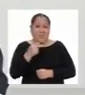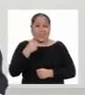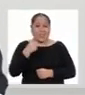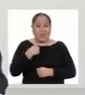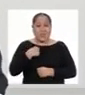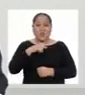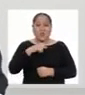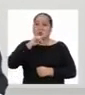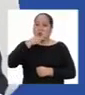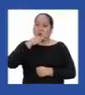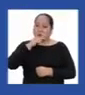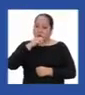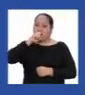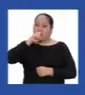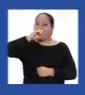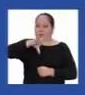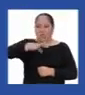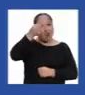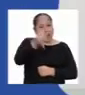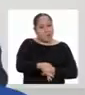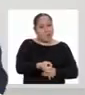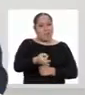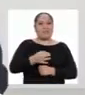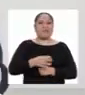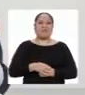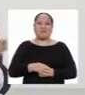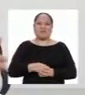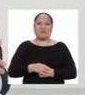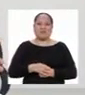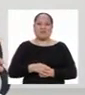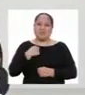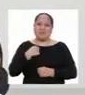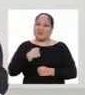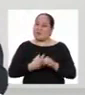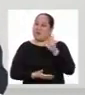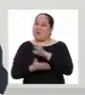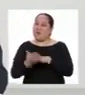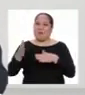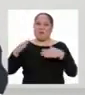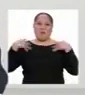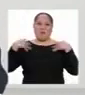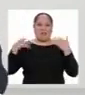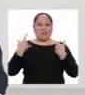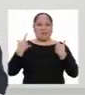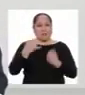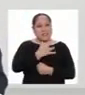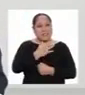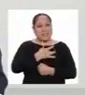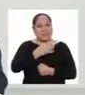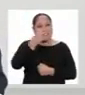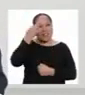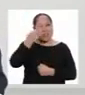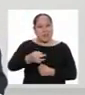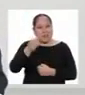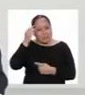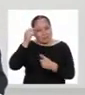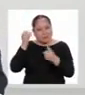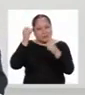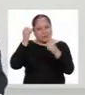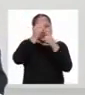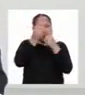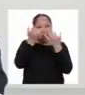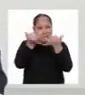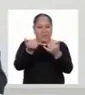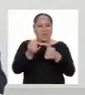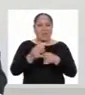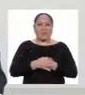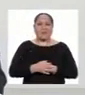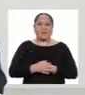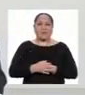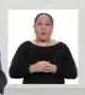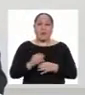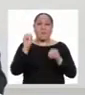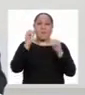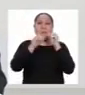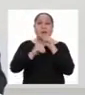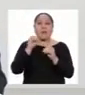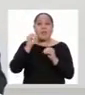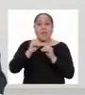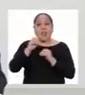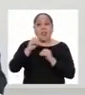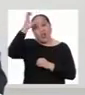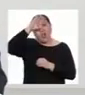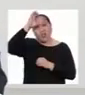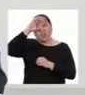soy una mujer de palabra. Me voy contenta porque siento que han cumplido el objetivo de hoy. Aplicar